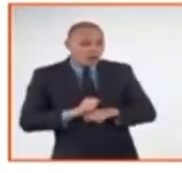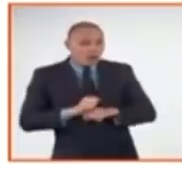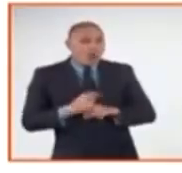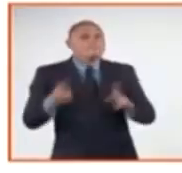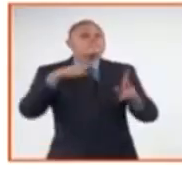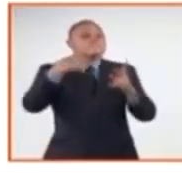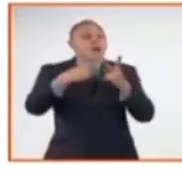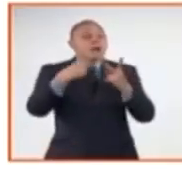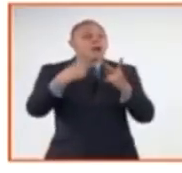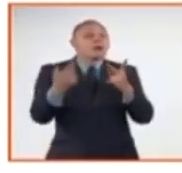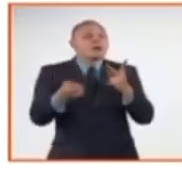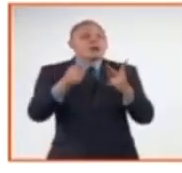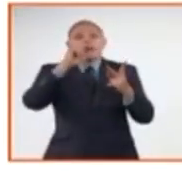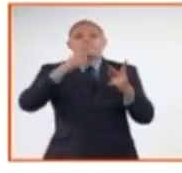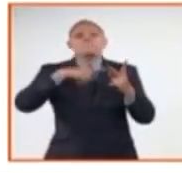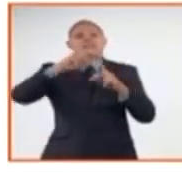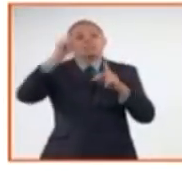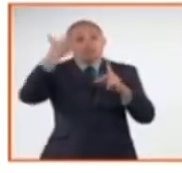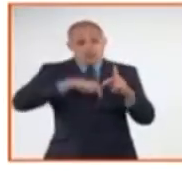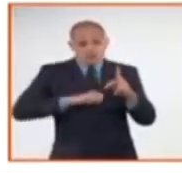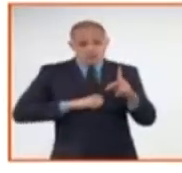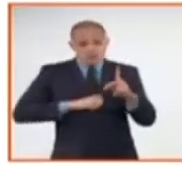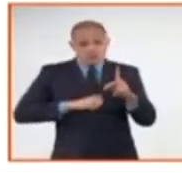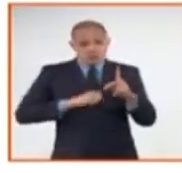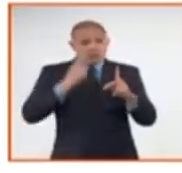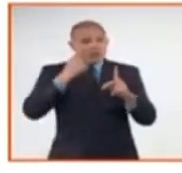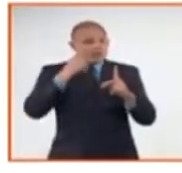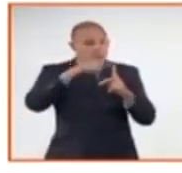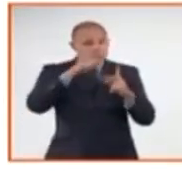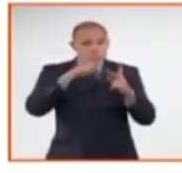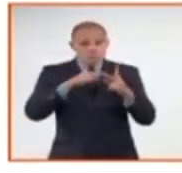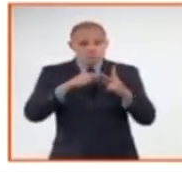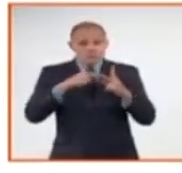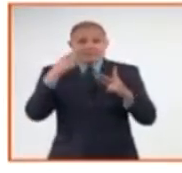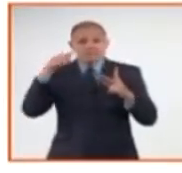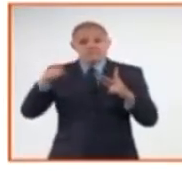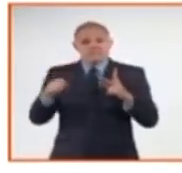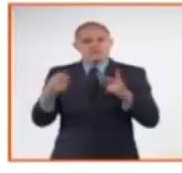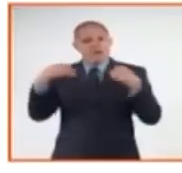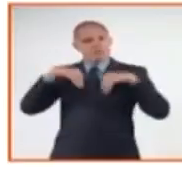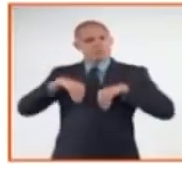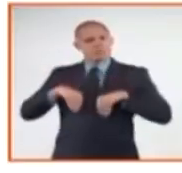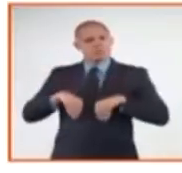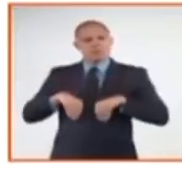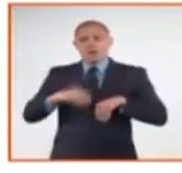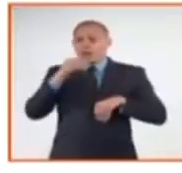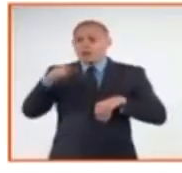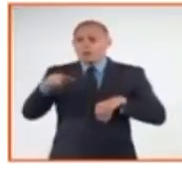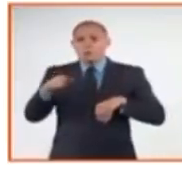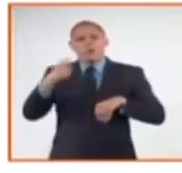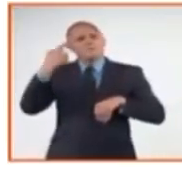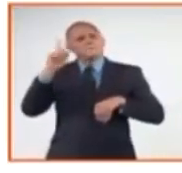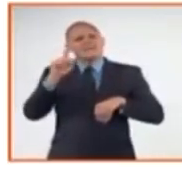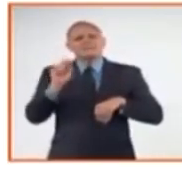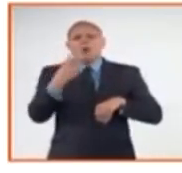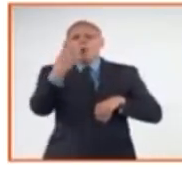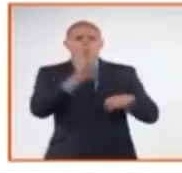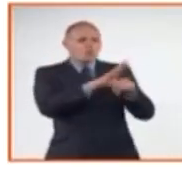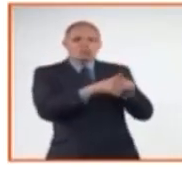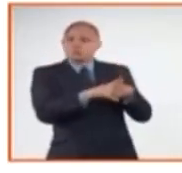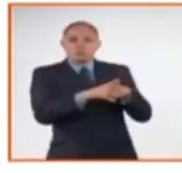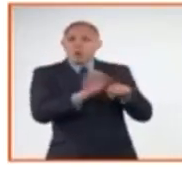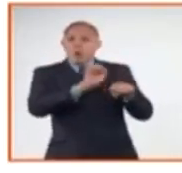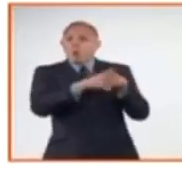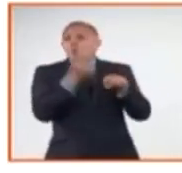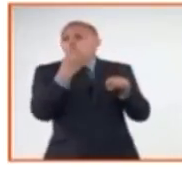que los individuos podían tener respuesta de memoria células de memoria contra la cepa beta y la inmunización con